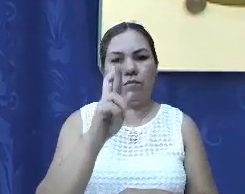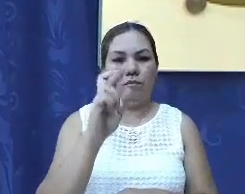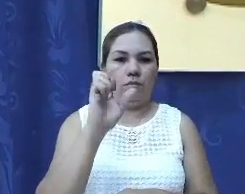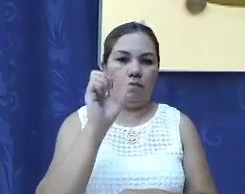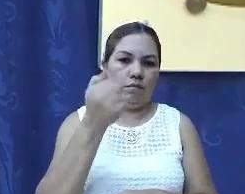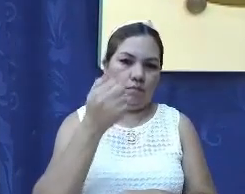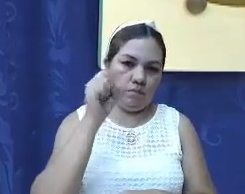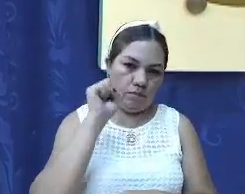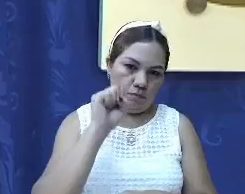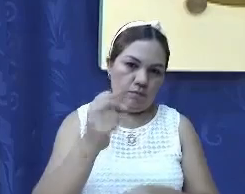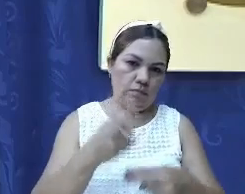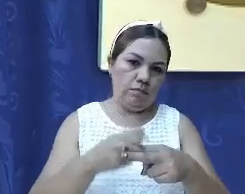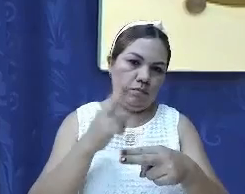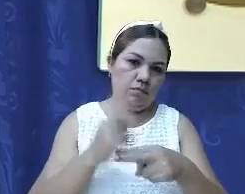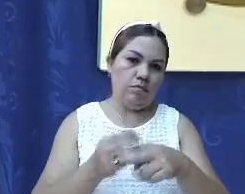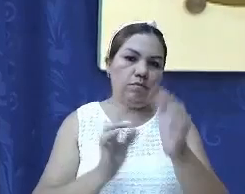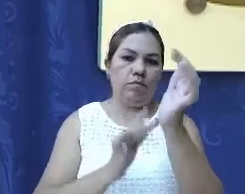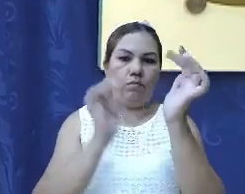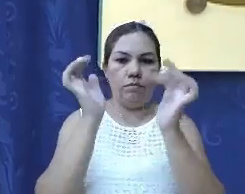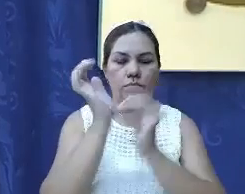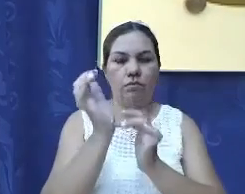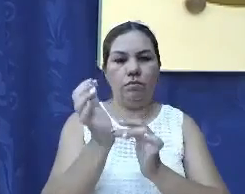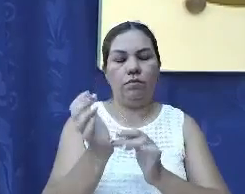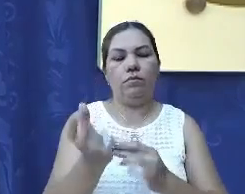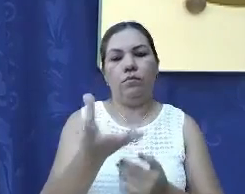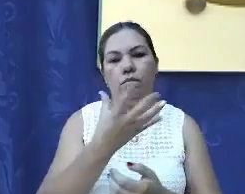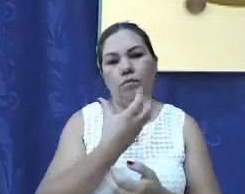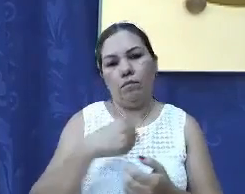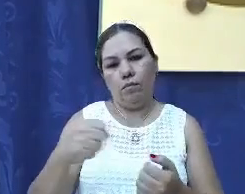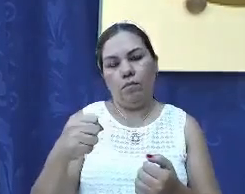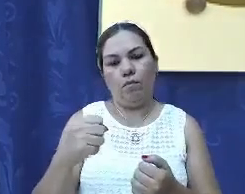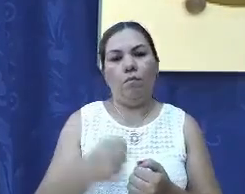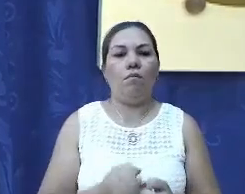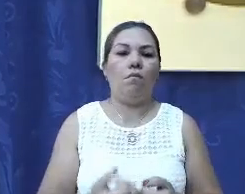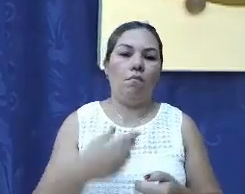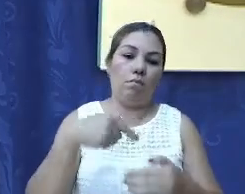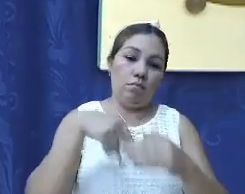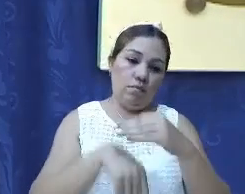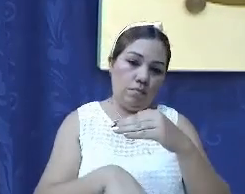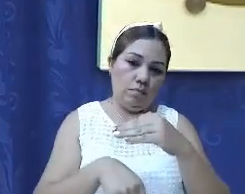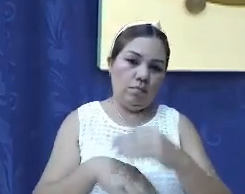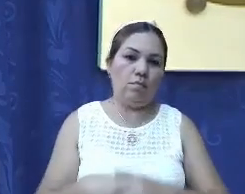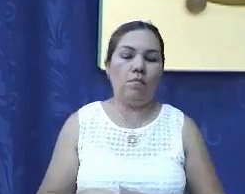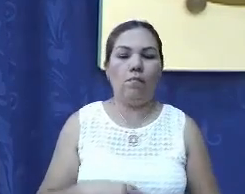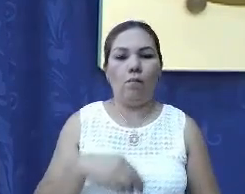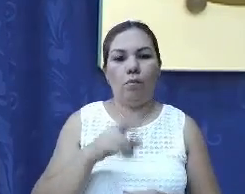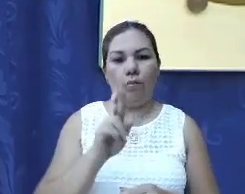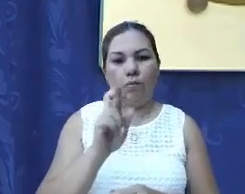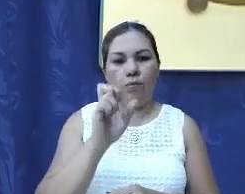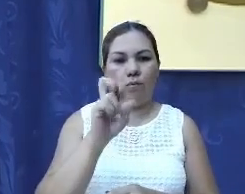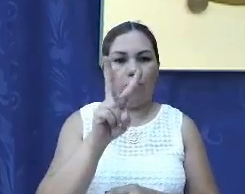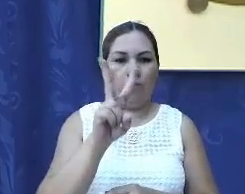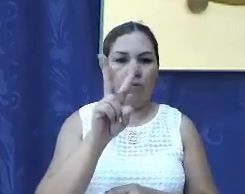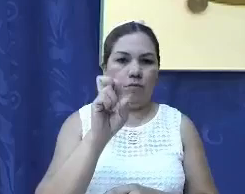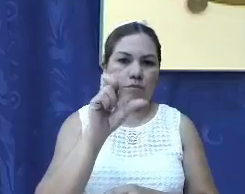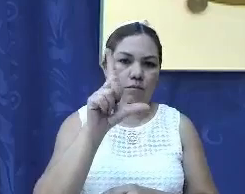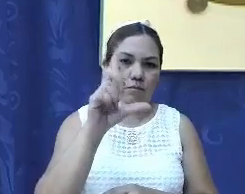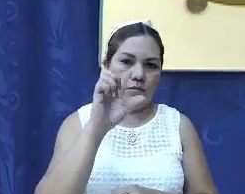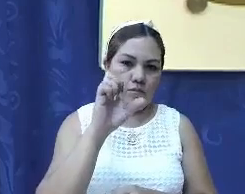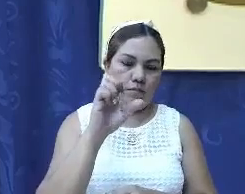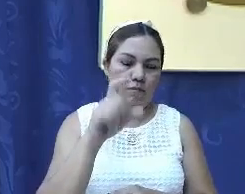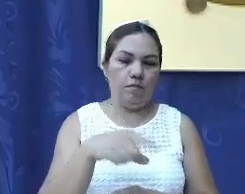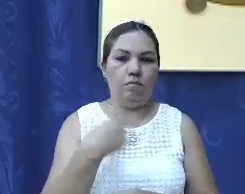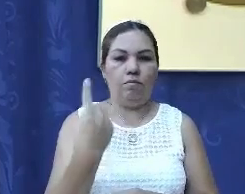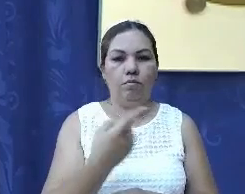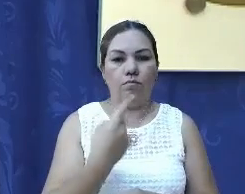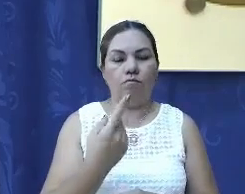saques ese maná escondido de tu depósito y reveles a tu pueblo. En el poderoso nombre